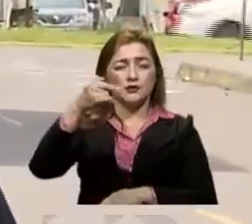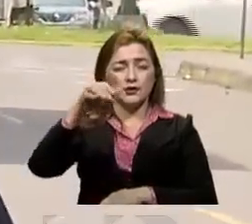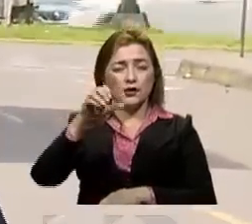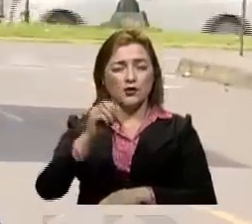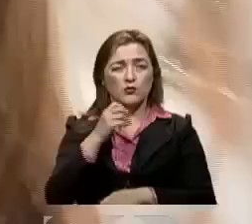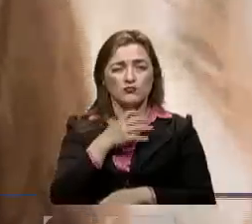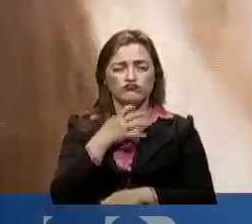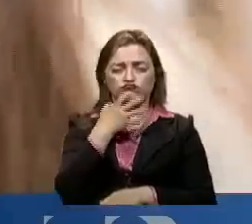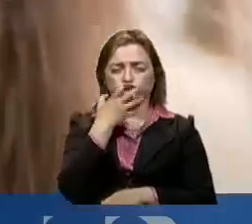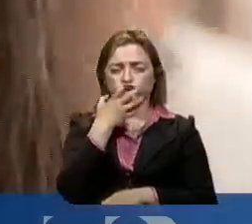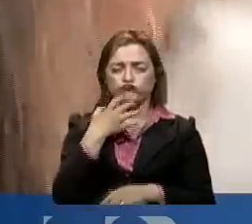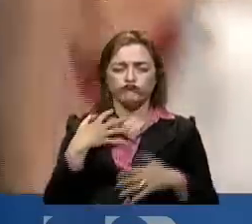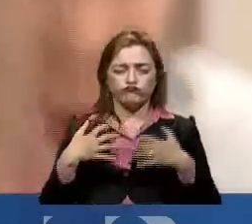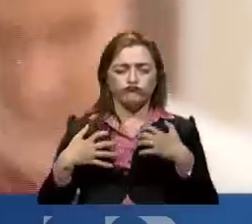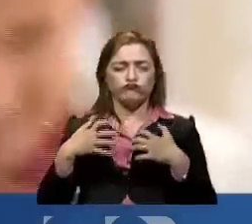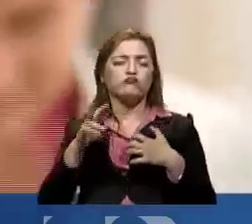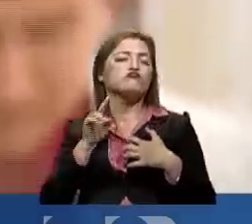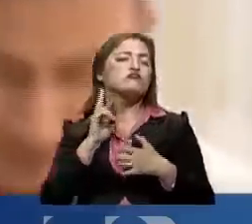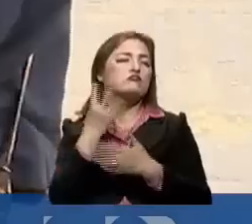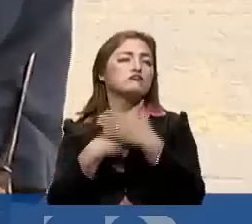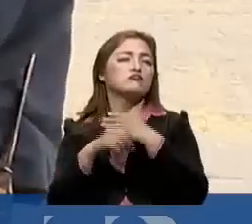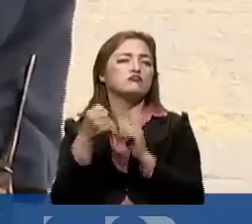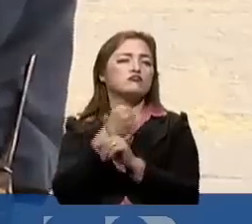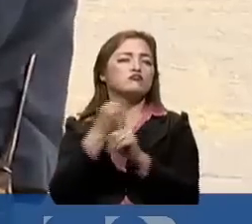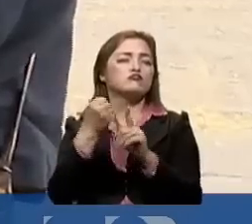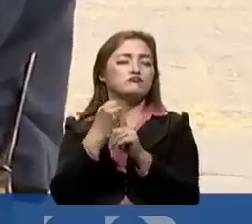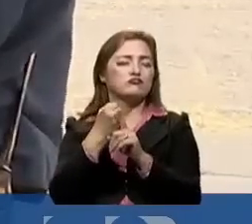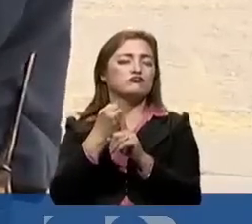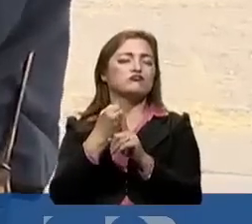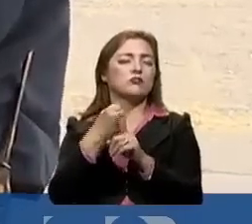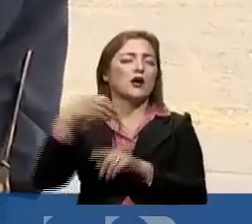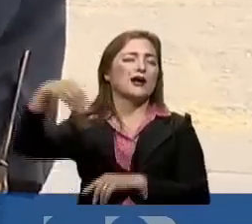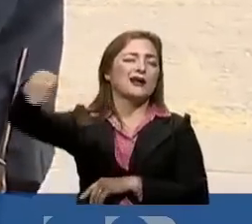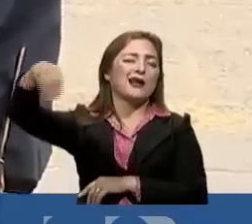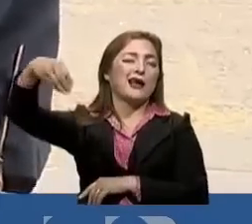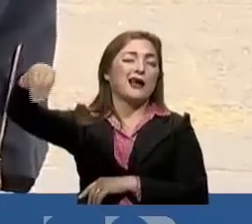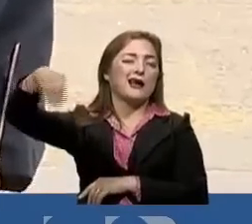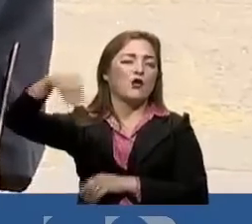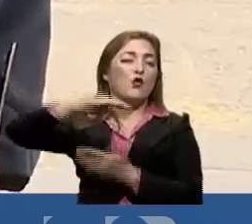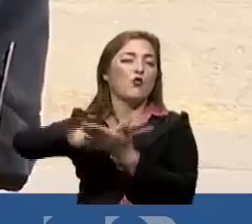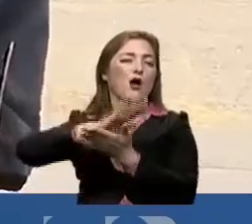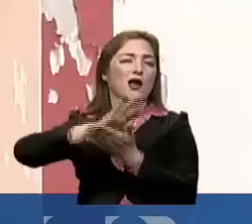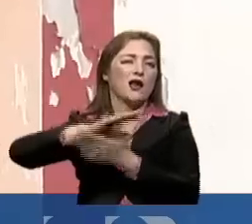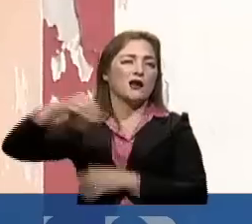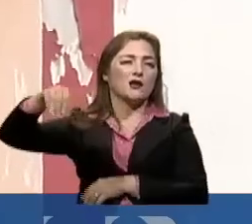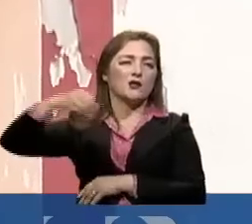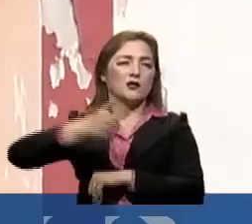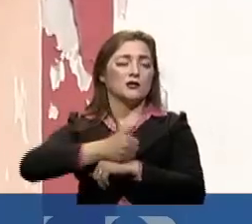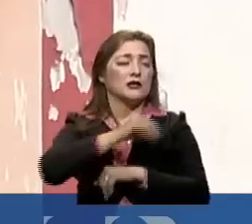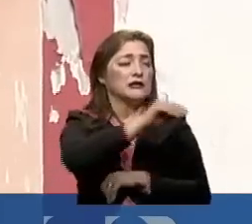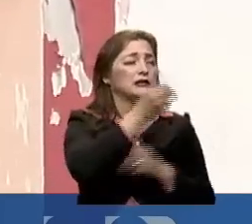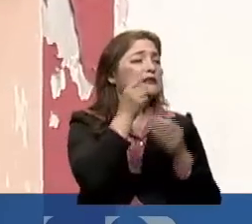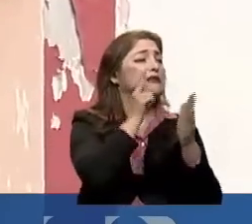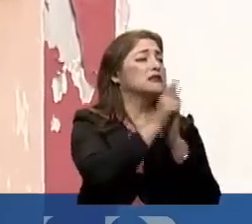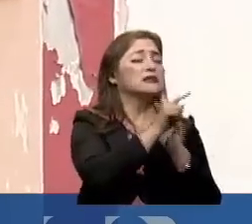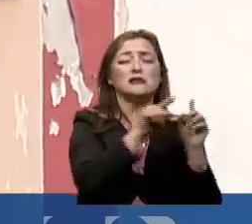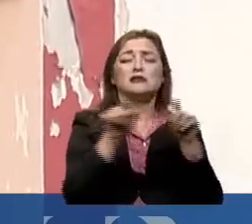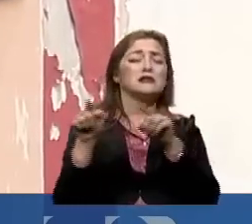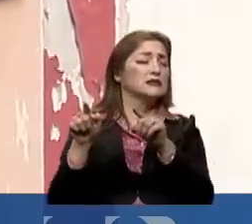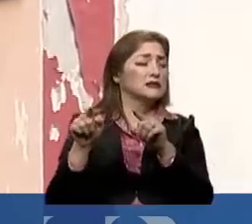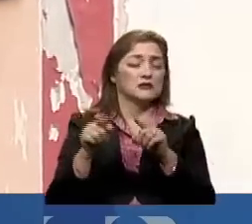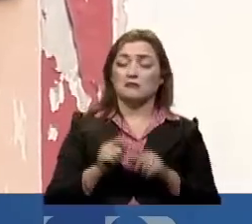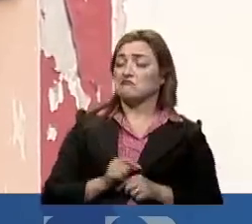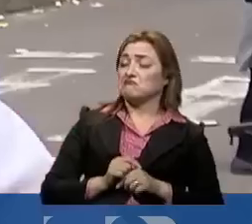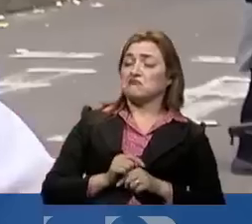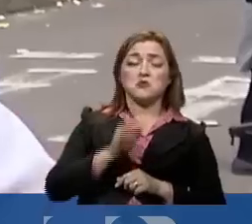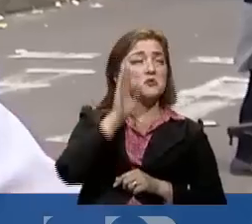con indignación que su hija fue víctima de una agresión física durante el recreo y asegura que las autoridades de la institución no